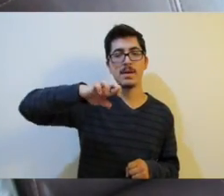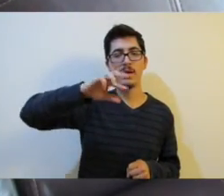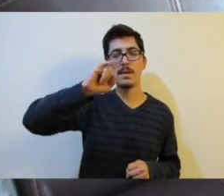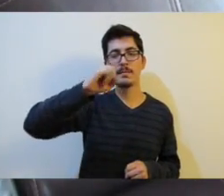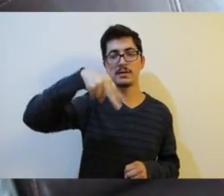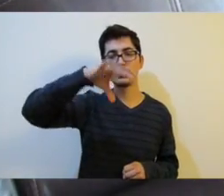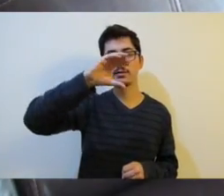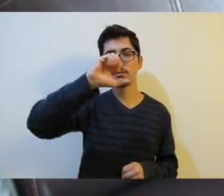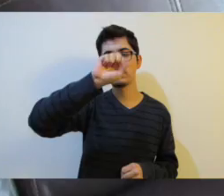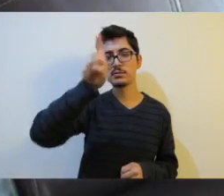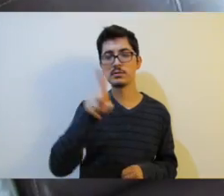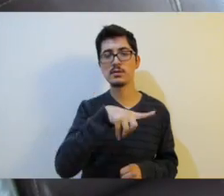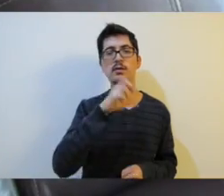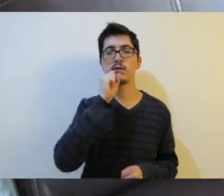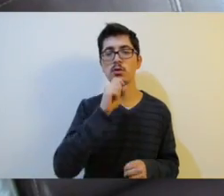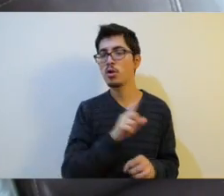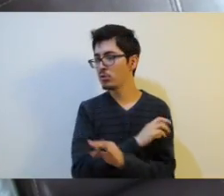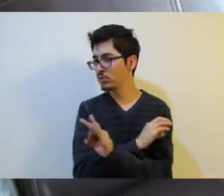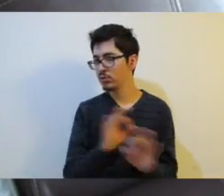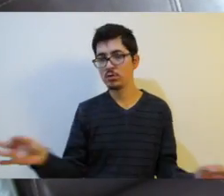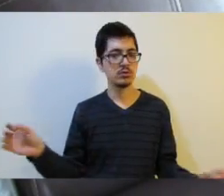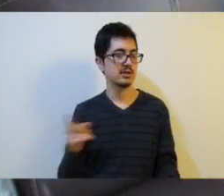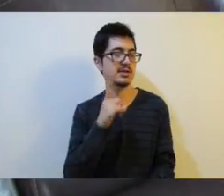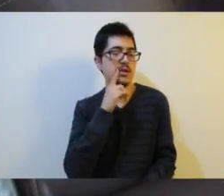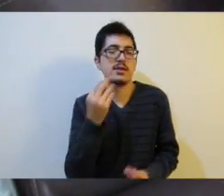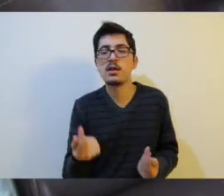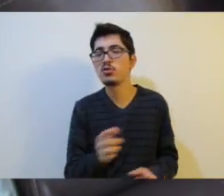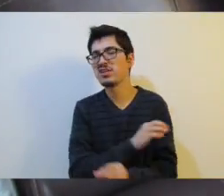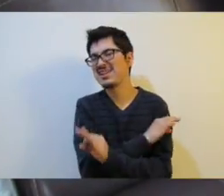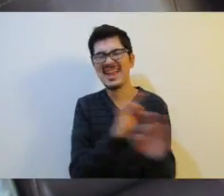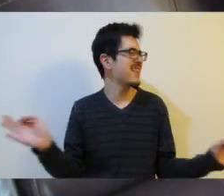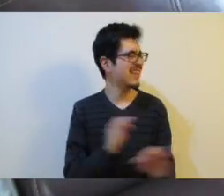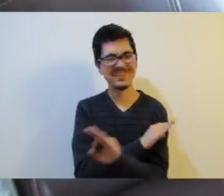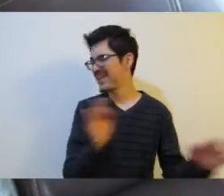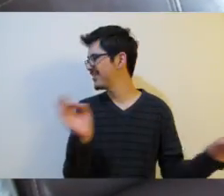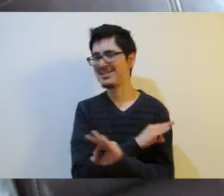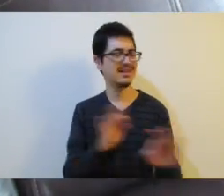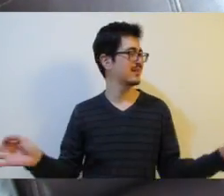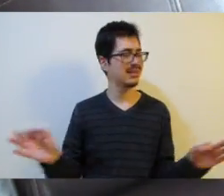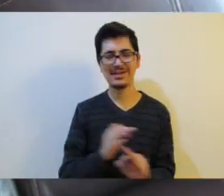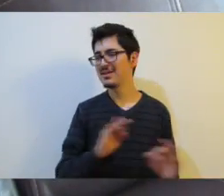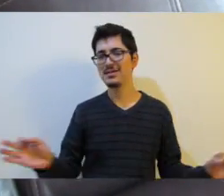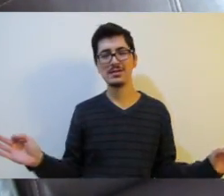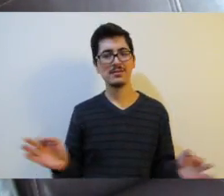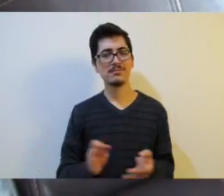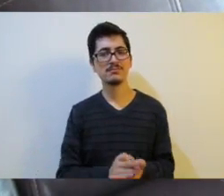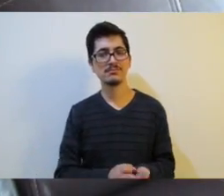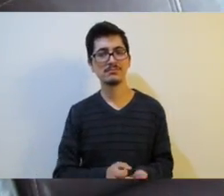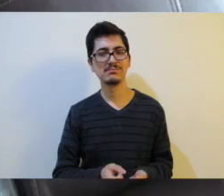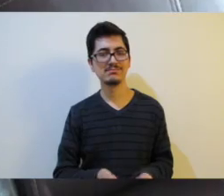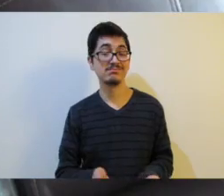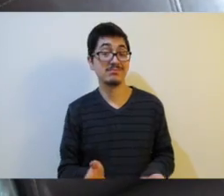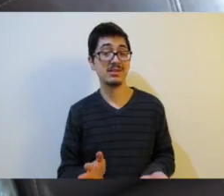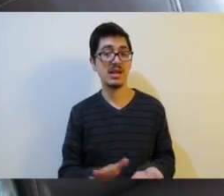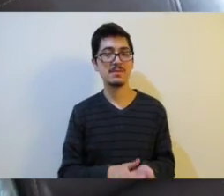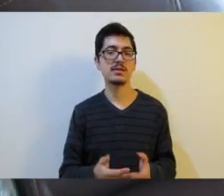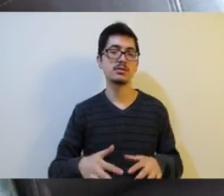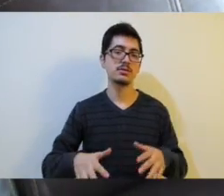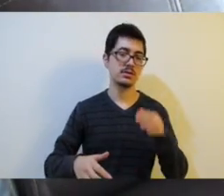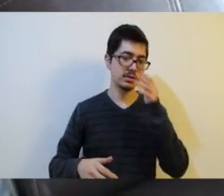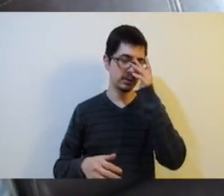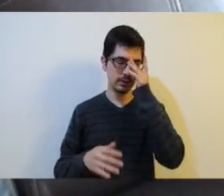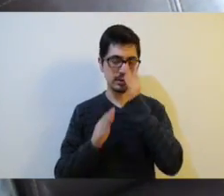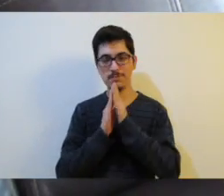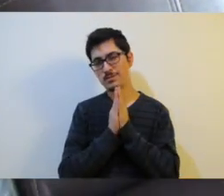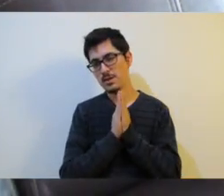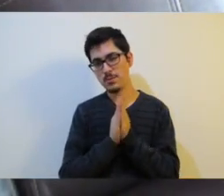a la madrina que la ayude. Y la otra complicación es que la princesa es una mujer moderna y no quiere estar absolutamente con nadie. Por lo